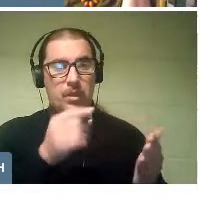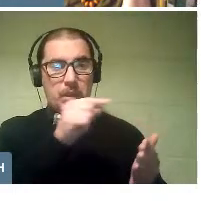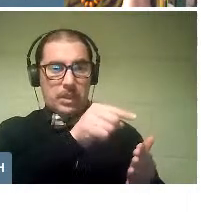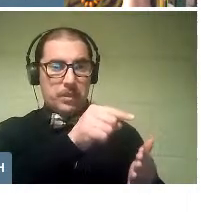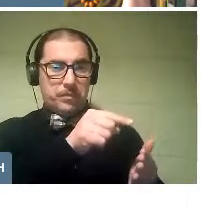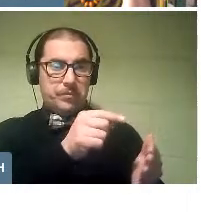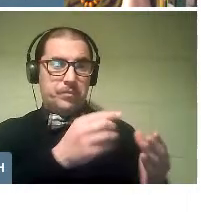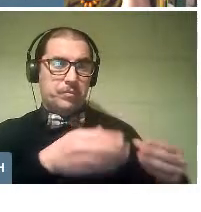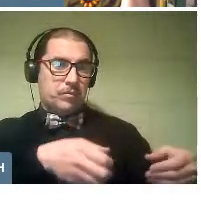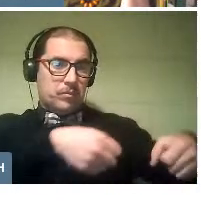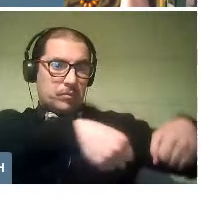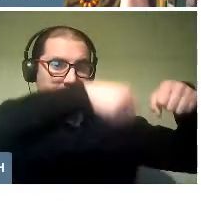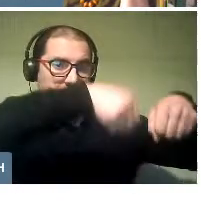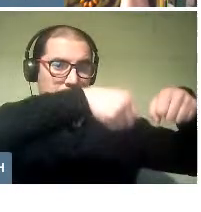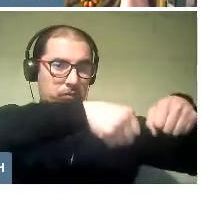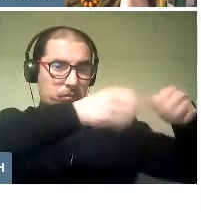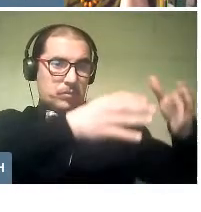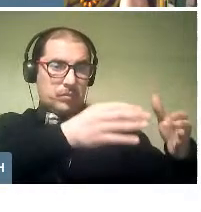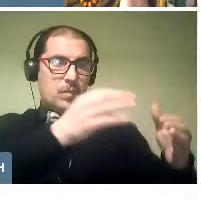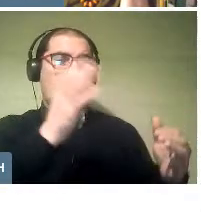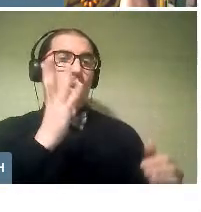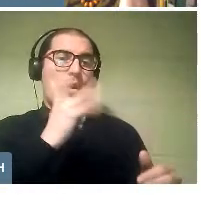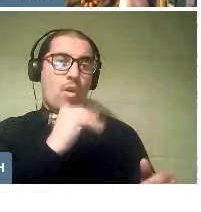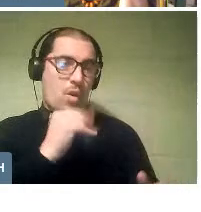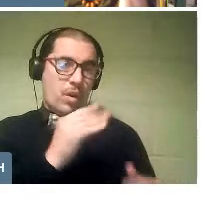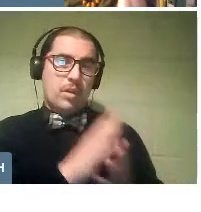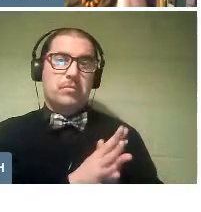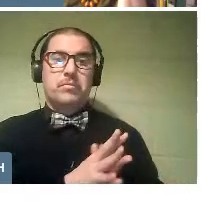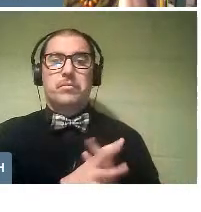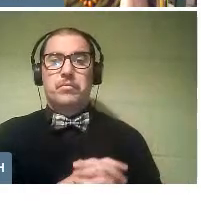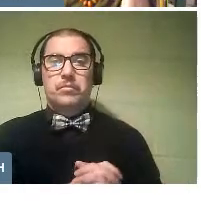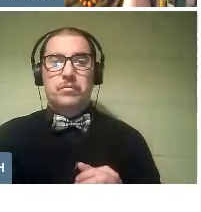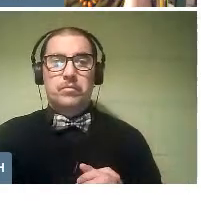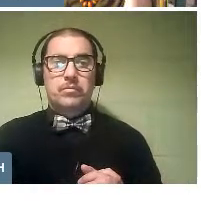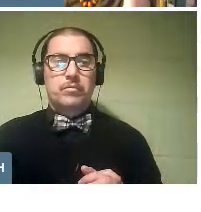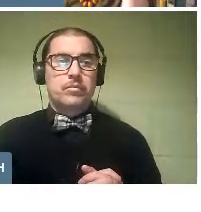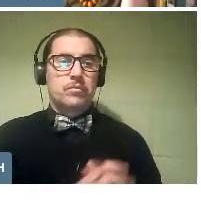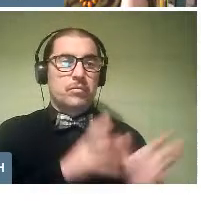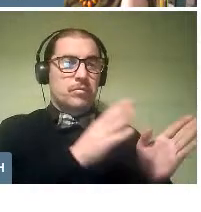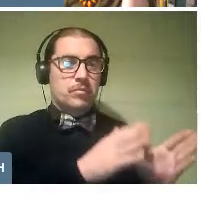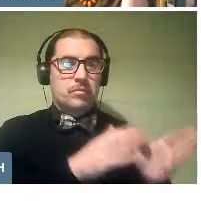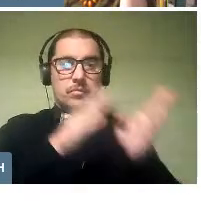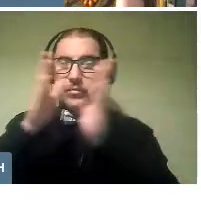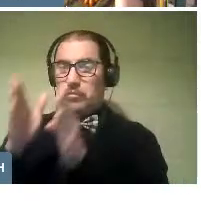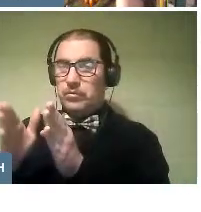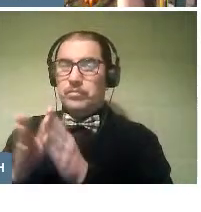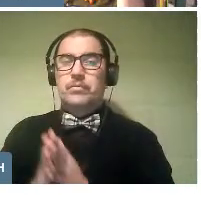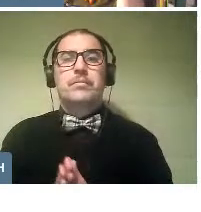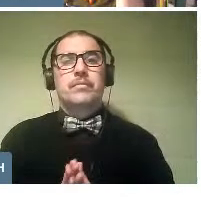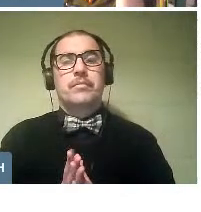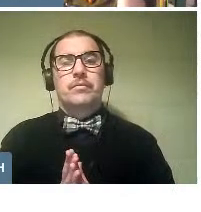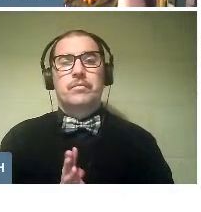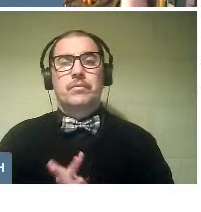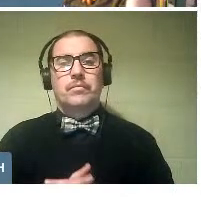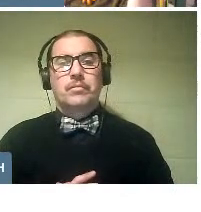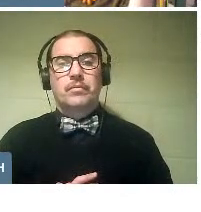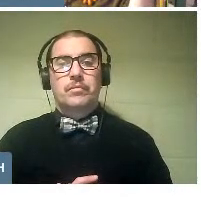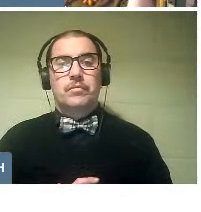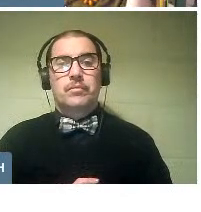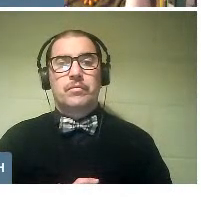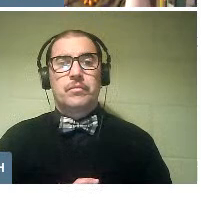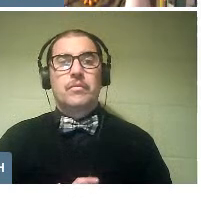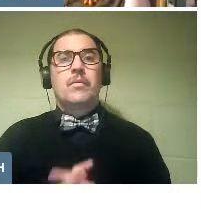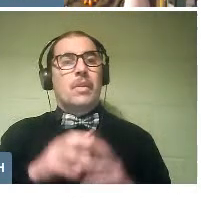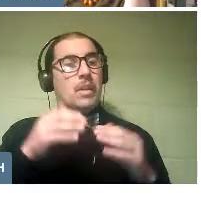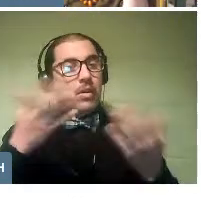precisamente varios colores teñidos y terminaciones también polícromas. Podemos pasar a la siguiente. Con esto quiero